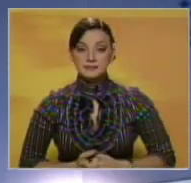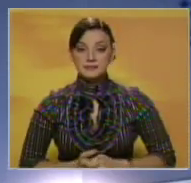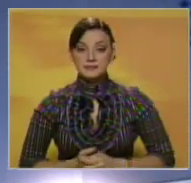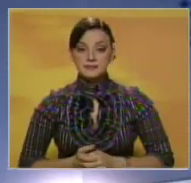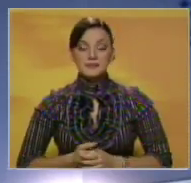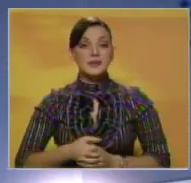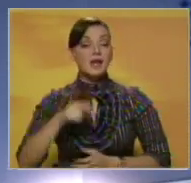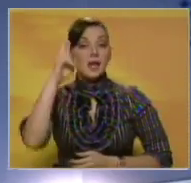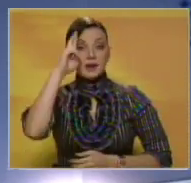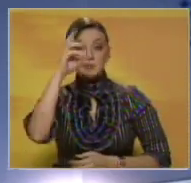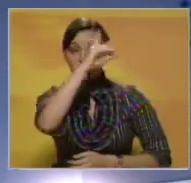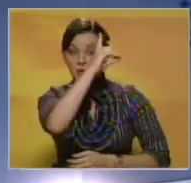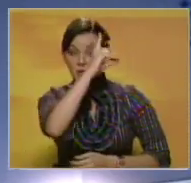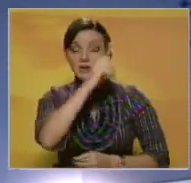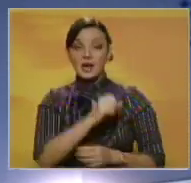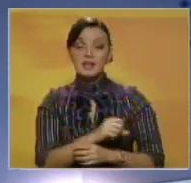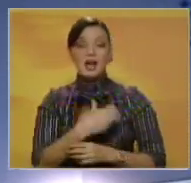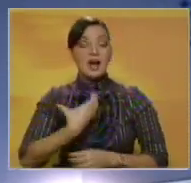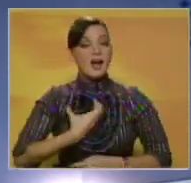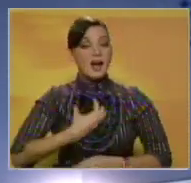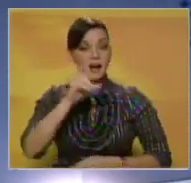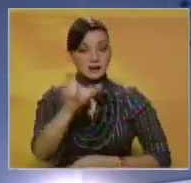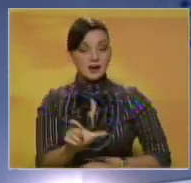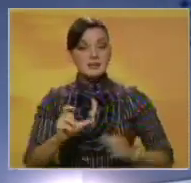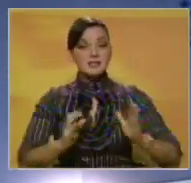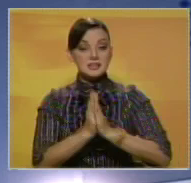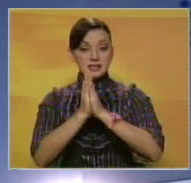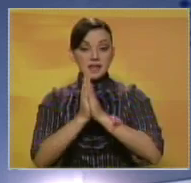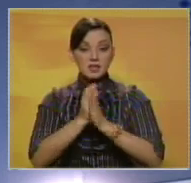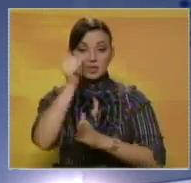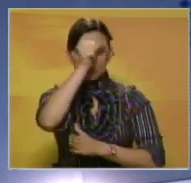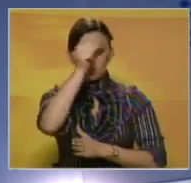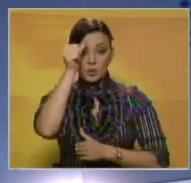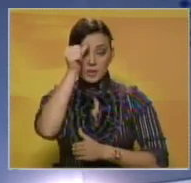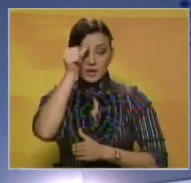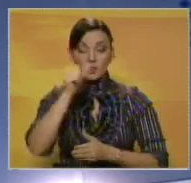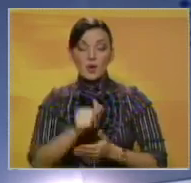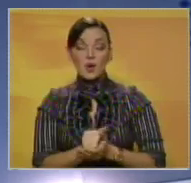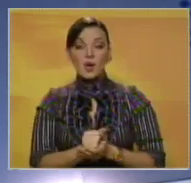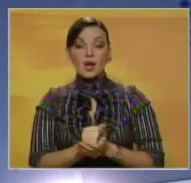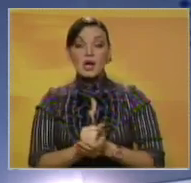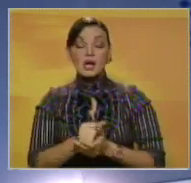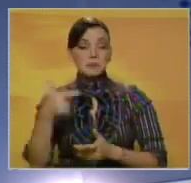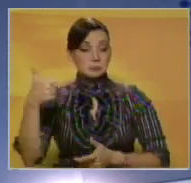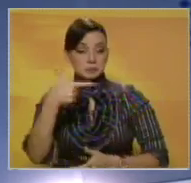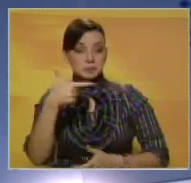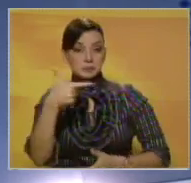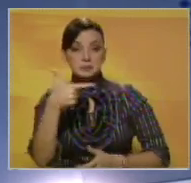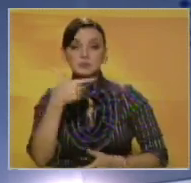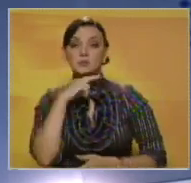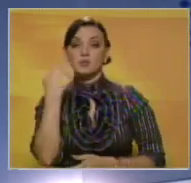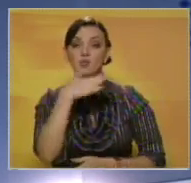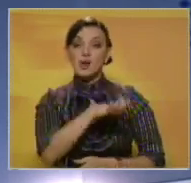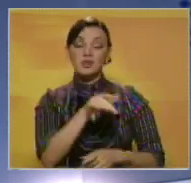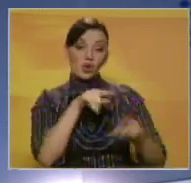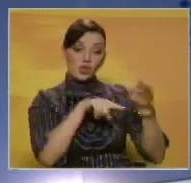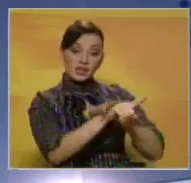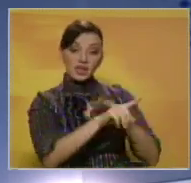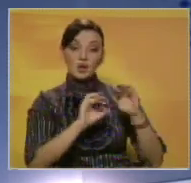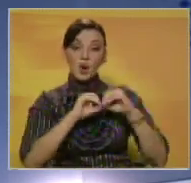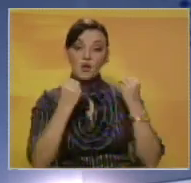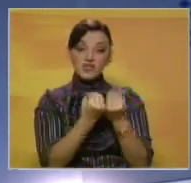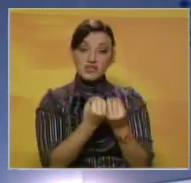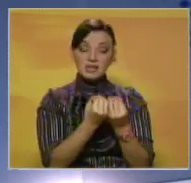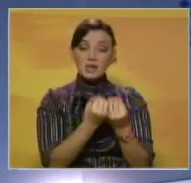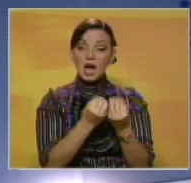En República Dominicana, el alcalde de Santo Domingo Este, Juan de los Santos, fue asesinado a tiros en su oficina por un